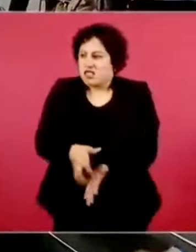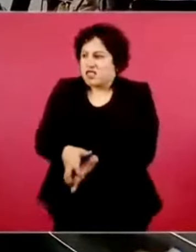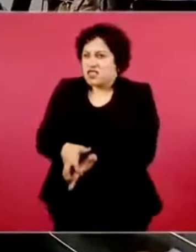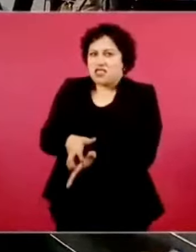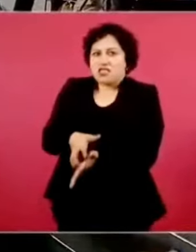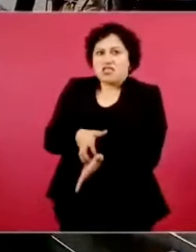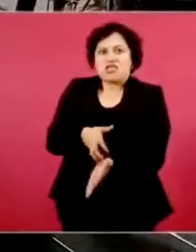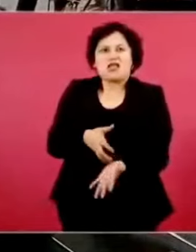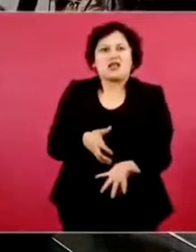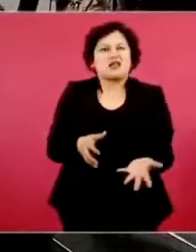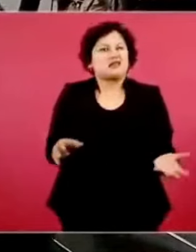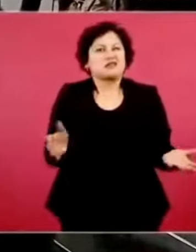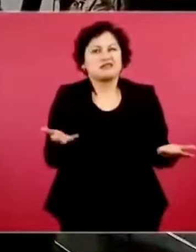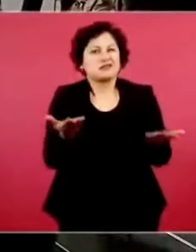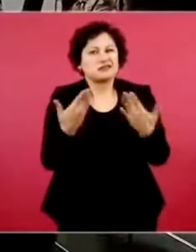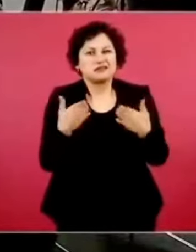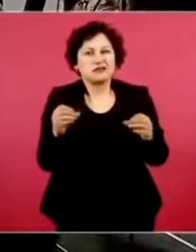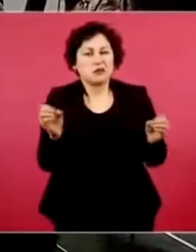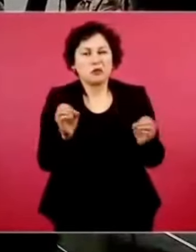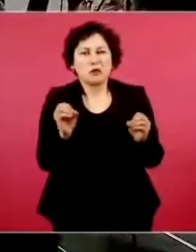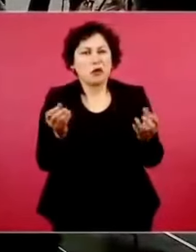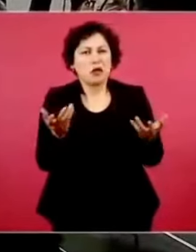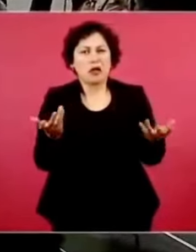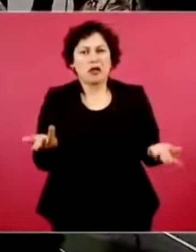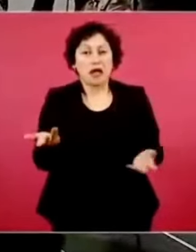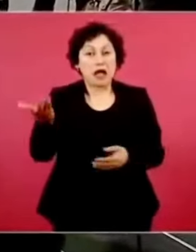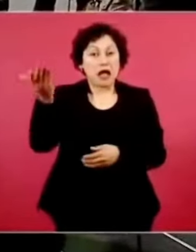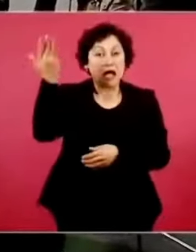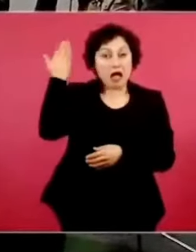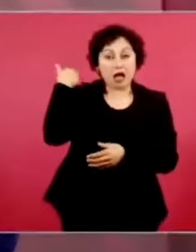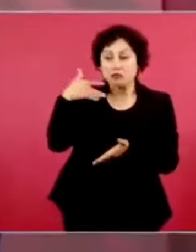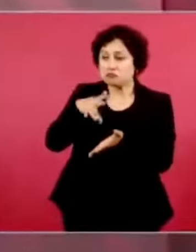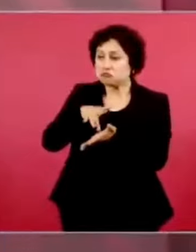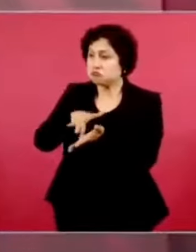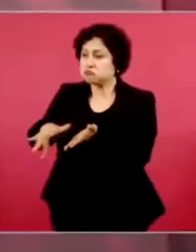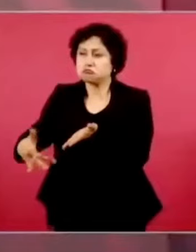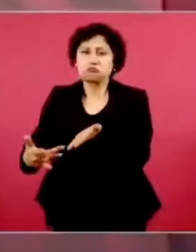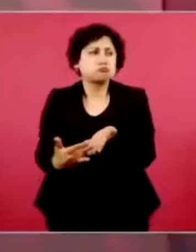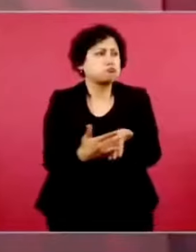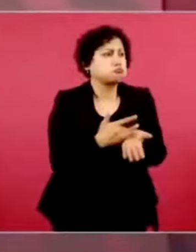La ayuda mutua, la fraternidad,